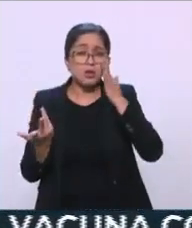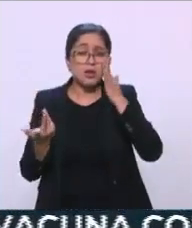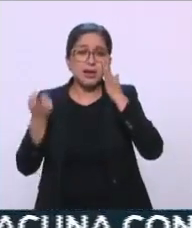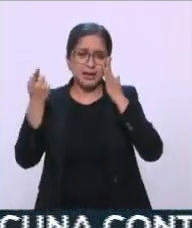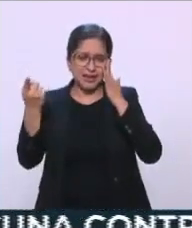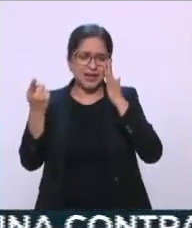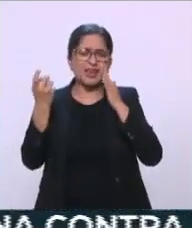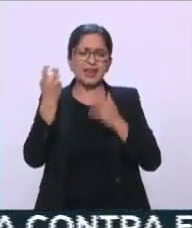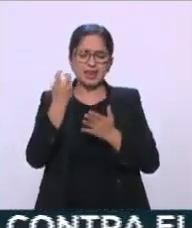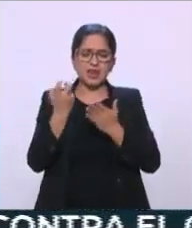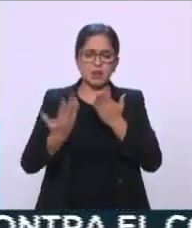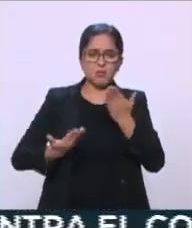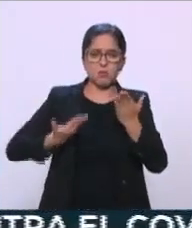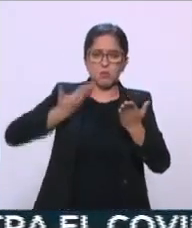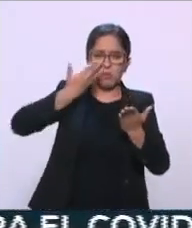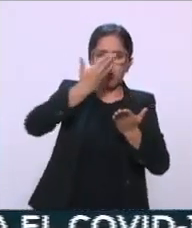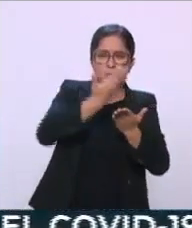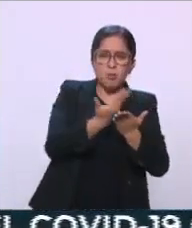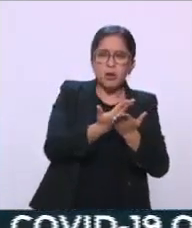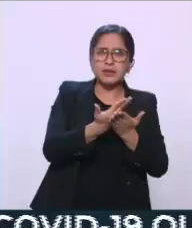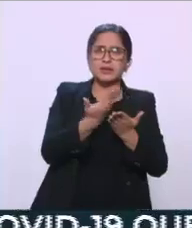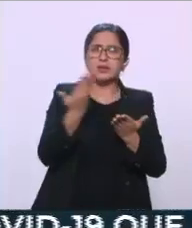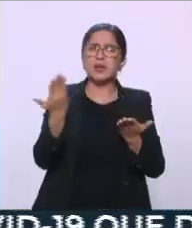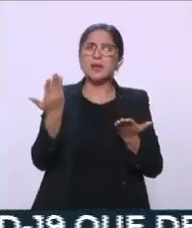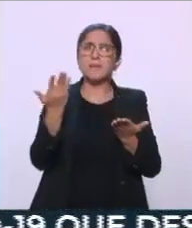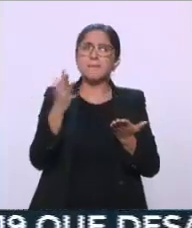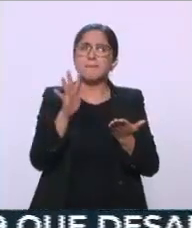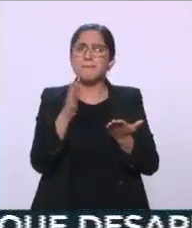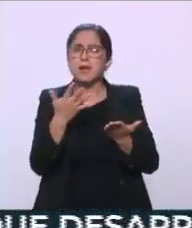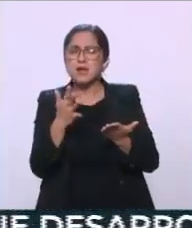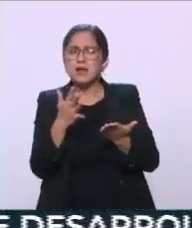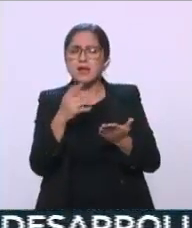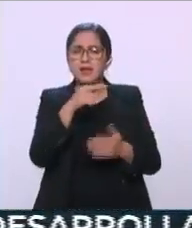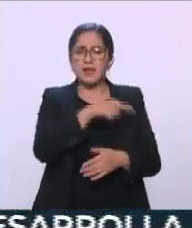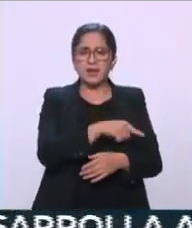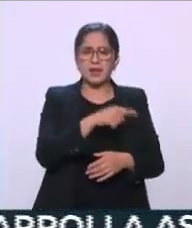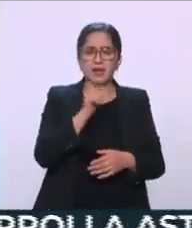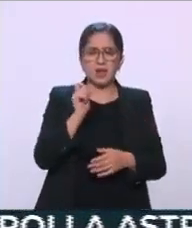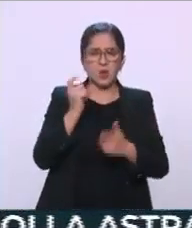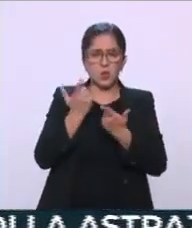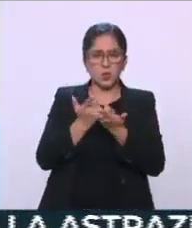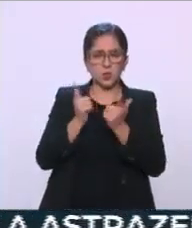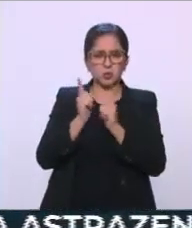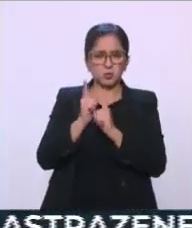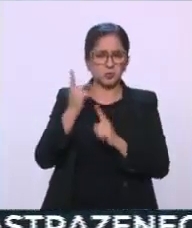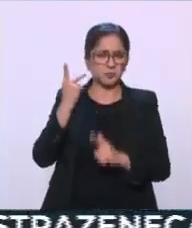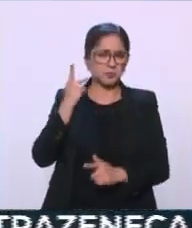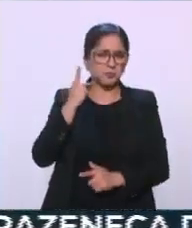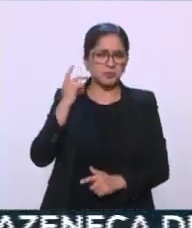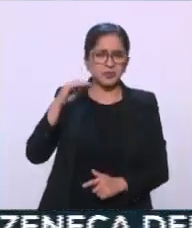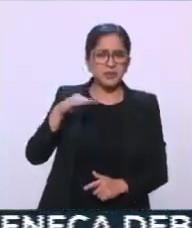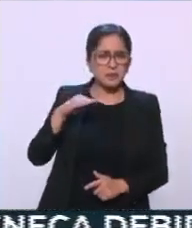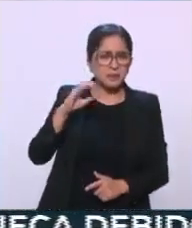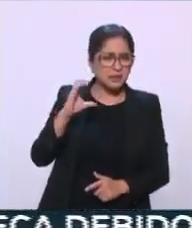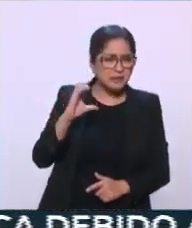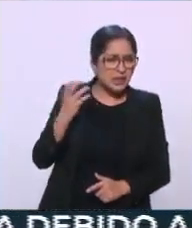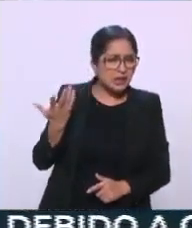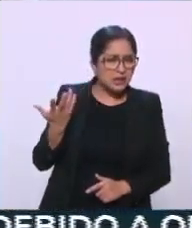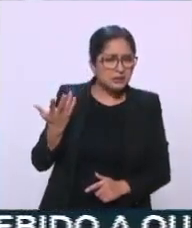la propuesta desde MC, el partido MC, ¿no? ¿Sí? O sea, sí, no... por